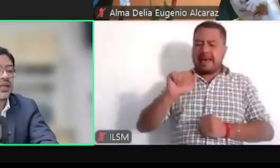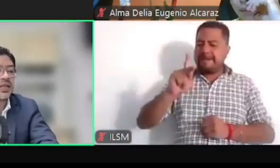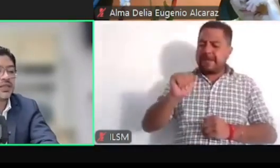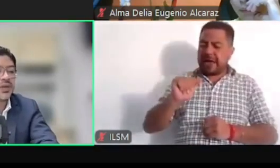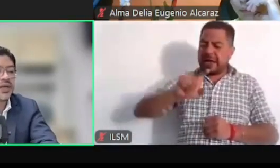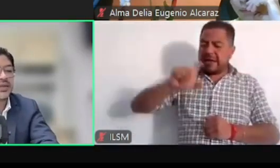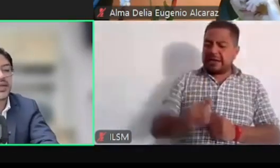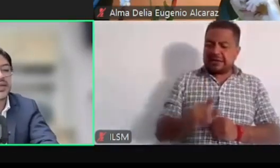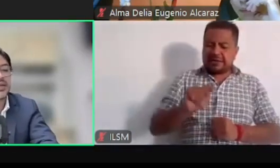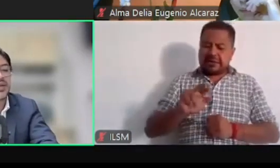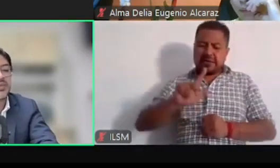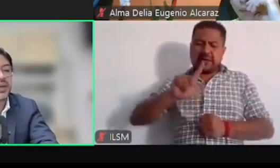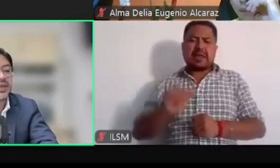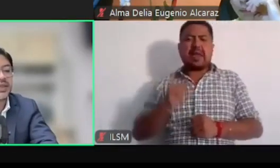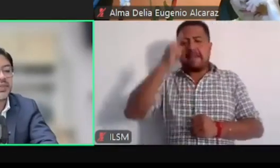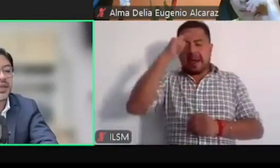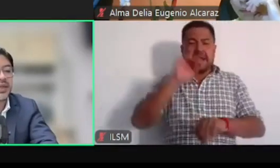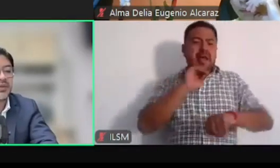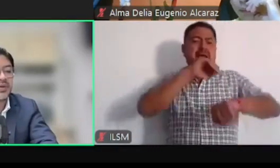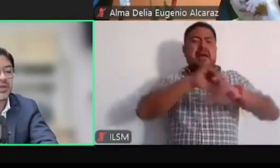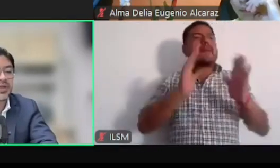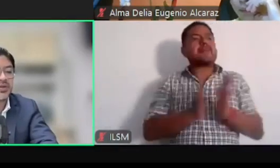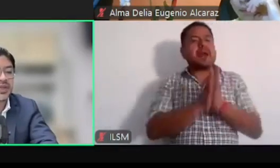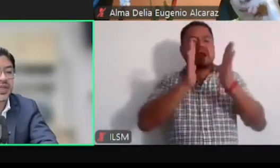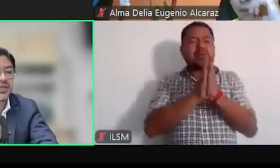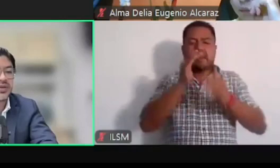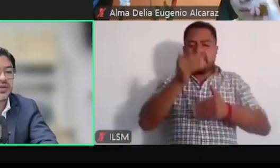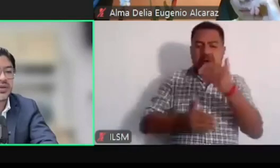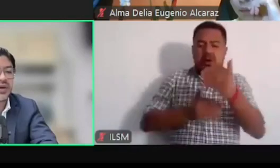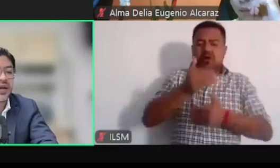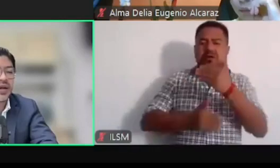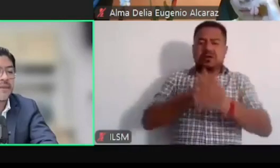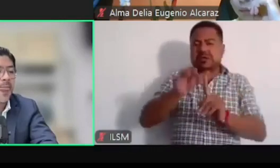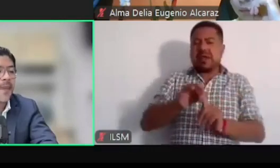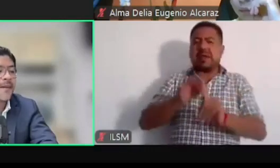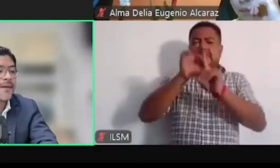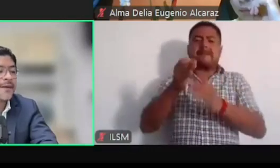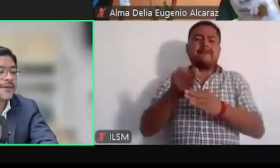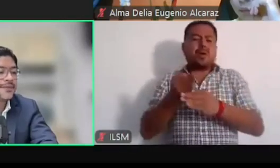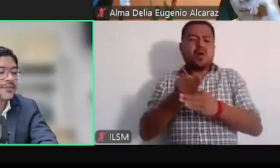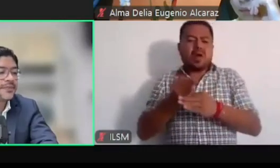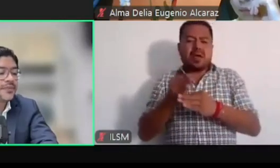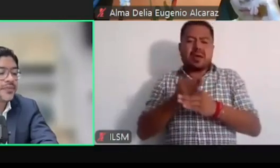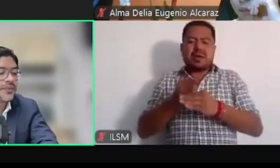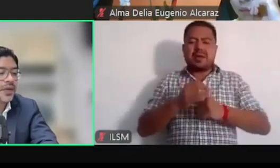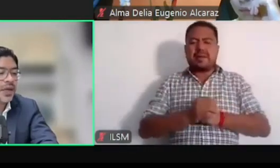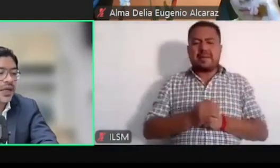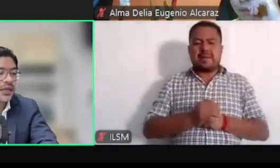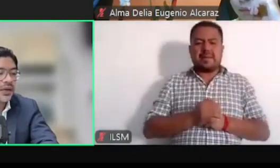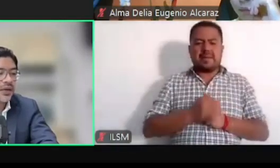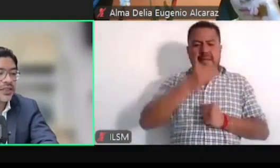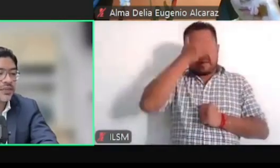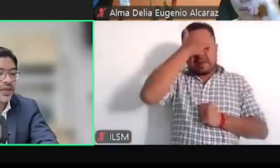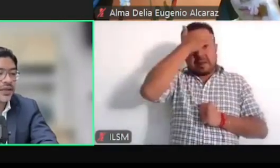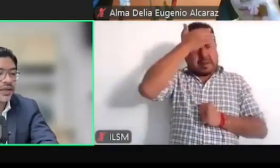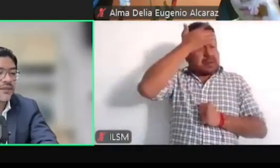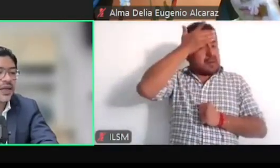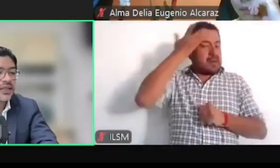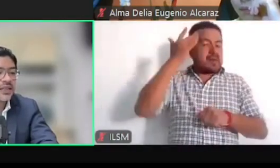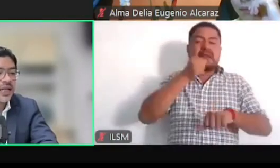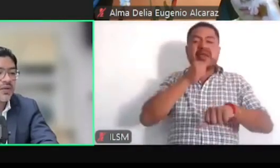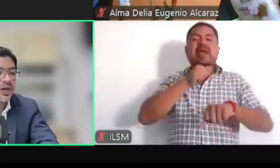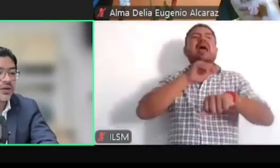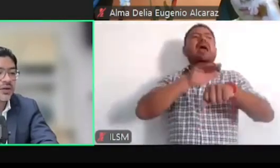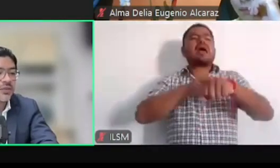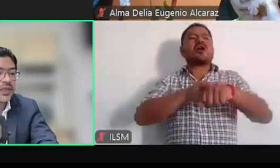en su calidad de aspirante registrado y participante del proceso de selección de de morena de lo que se advierte